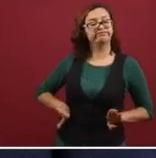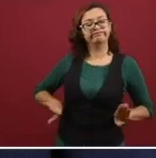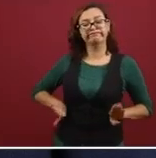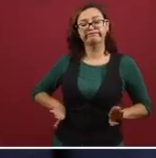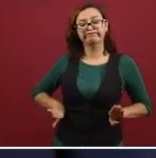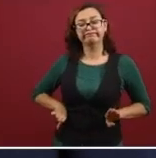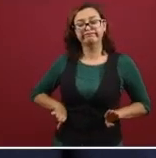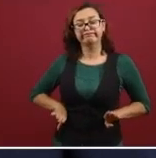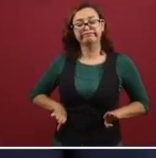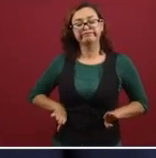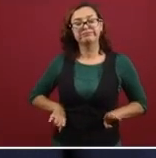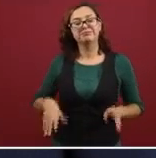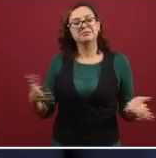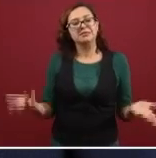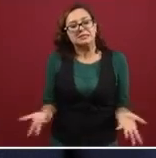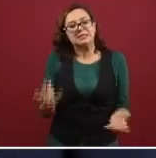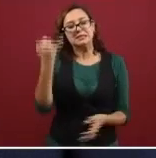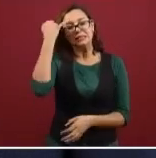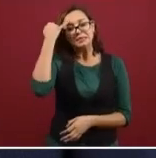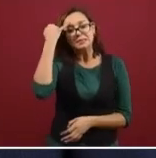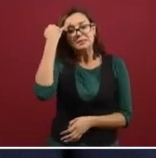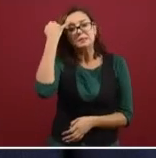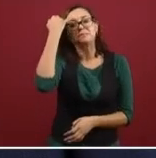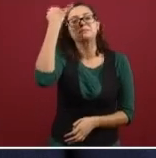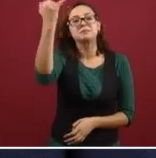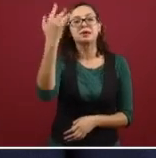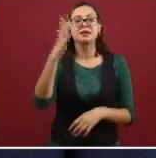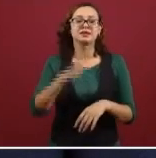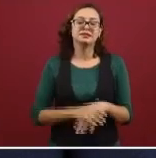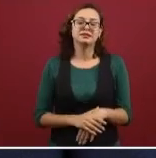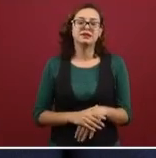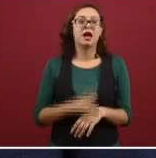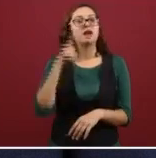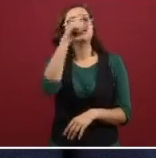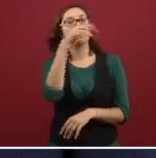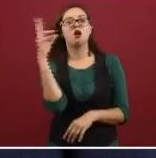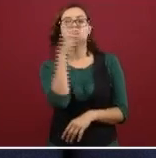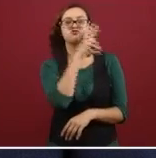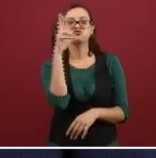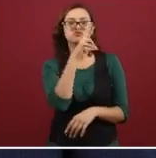a los que se formaron en la época de la Unión Soviética,